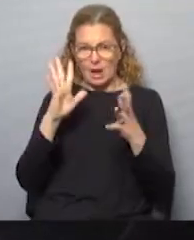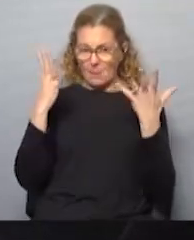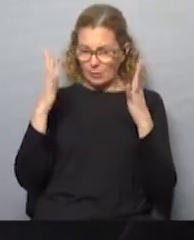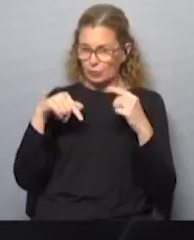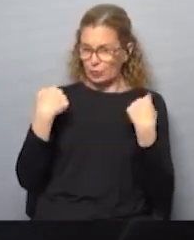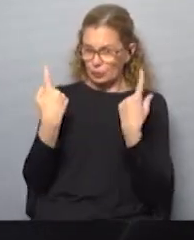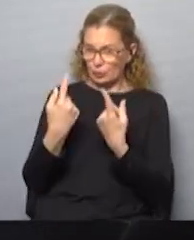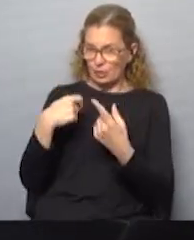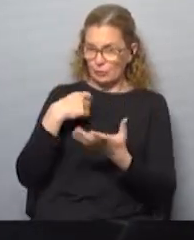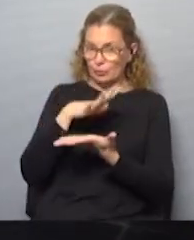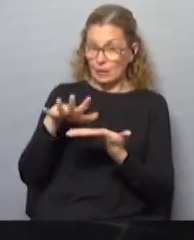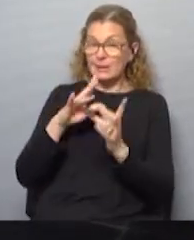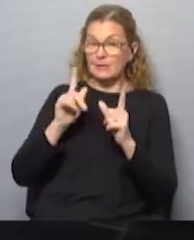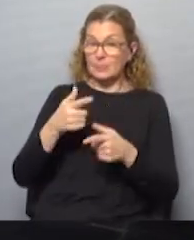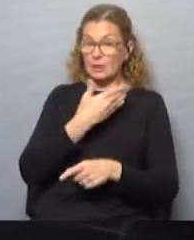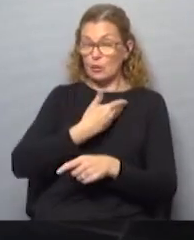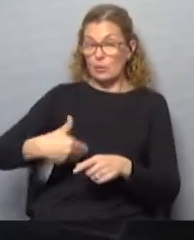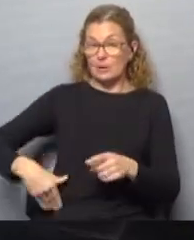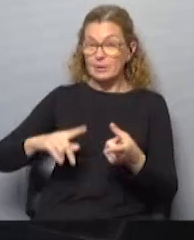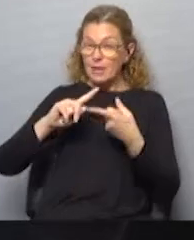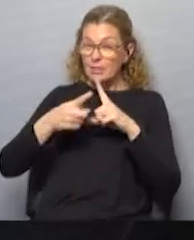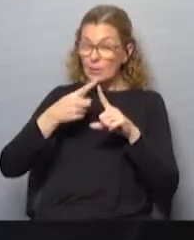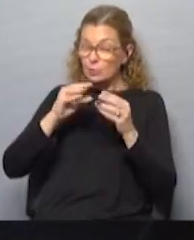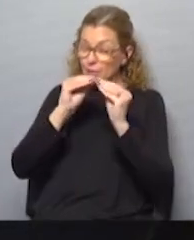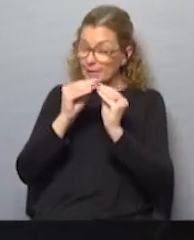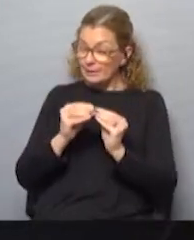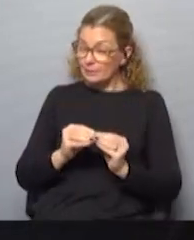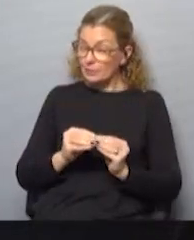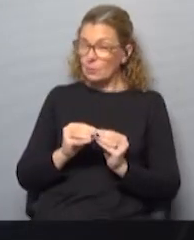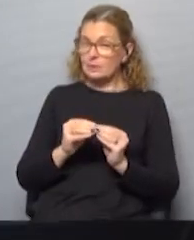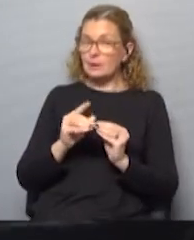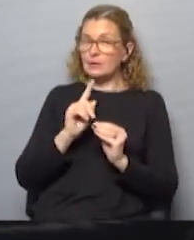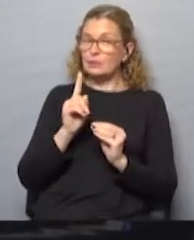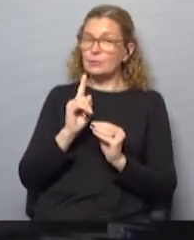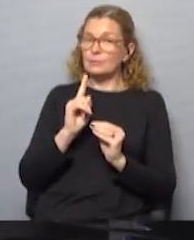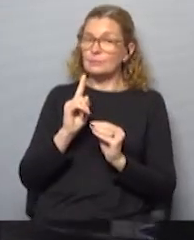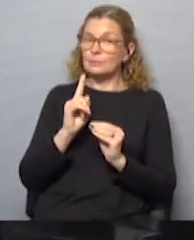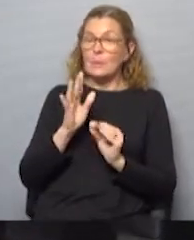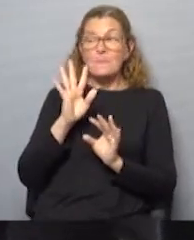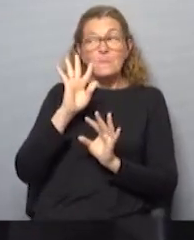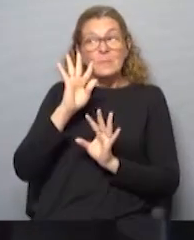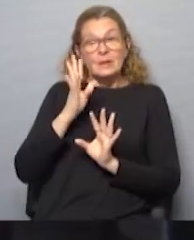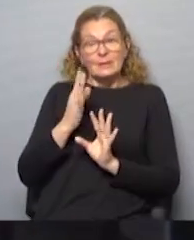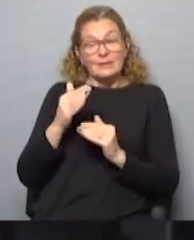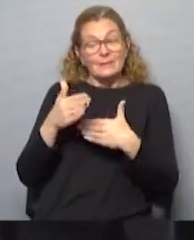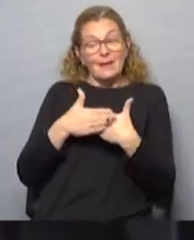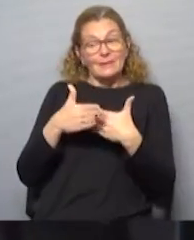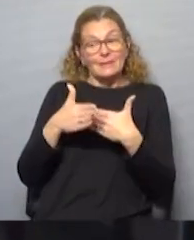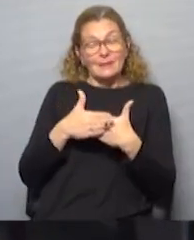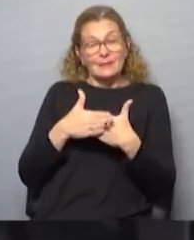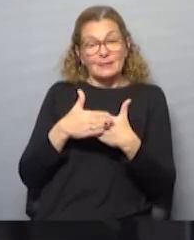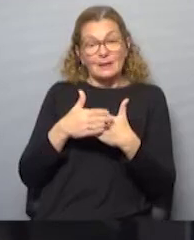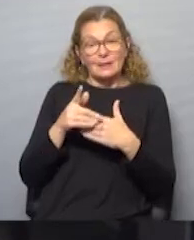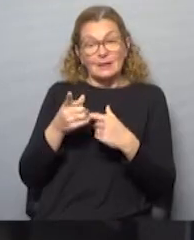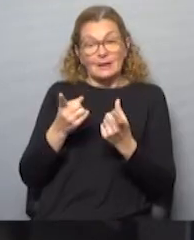sociedad y del gobierno se discute una rendición de cuentas que no contempla ni se acerca a contemplar